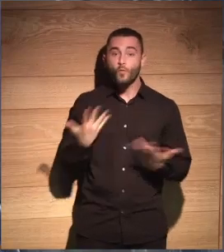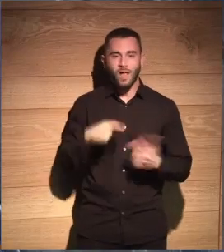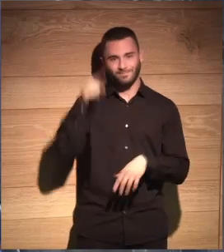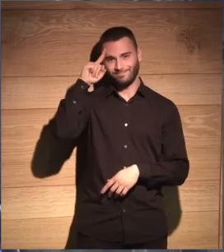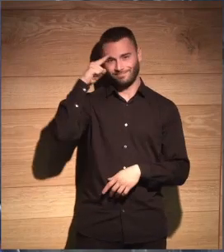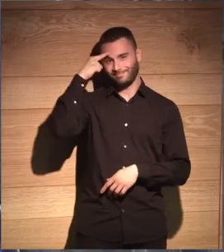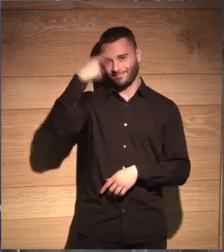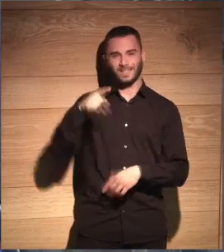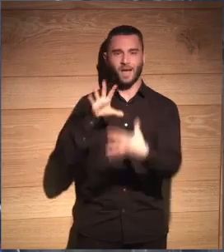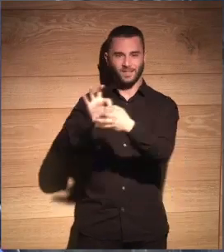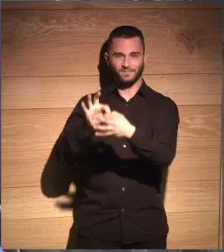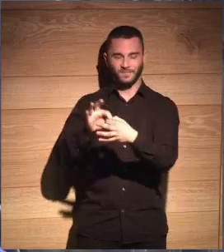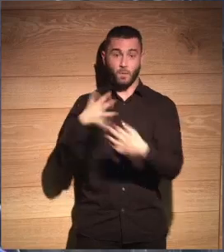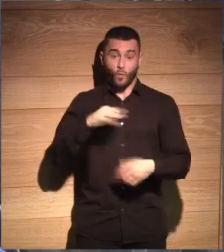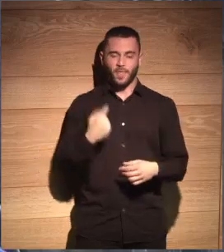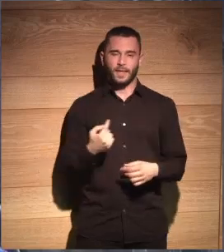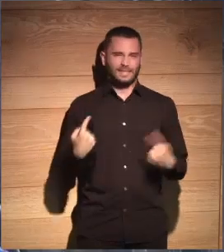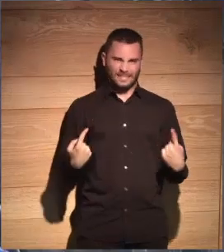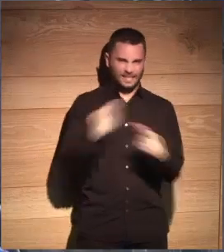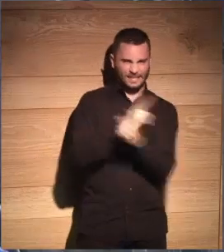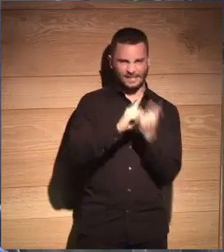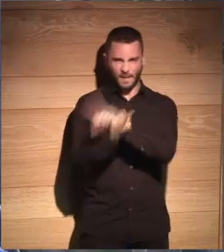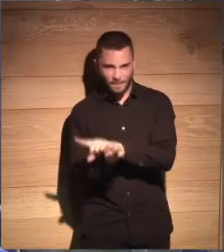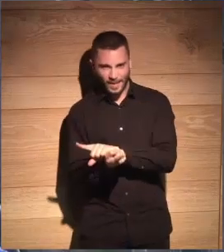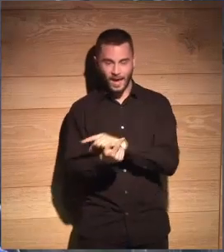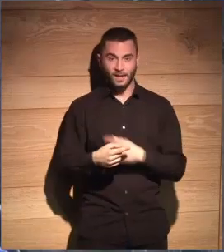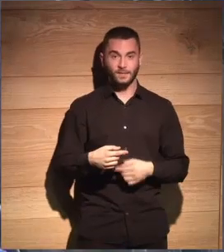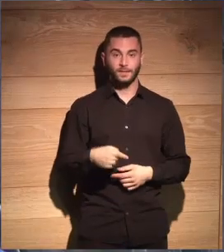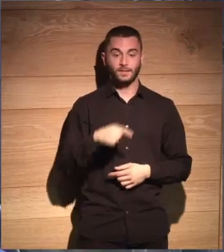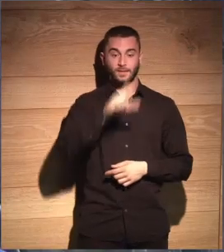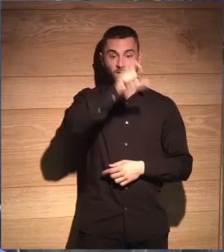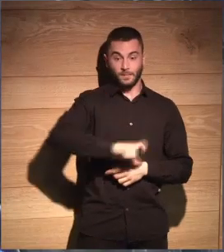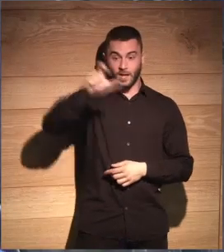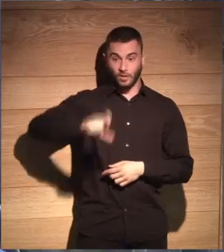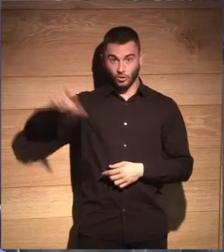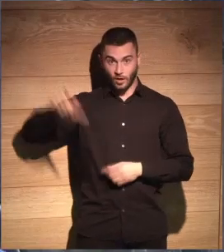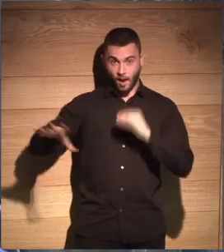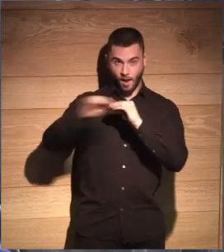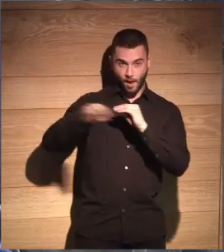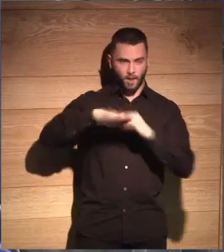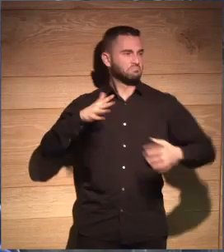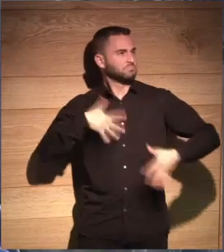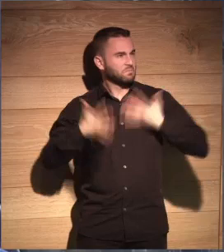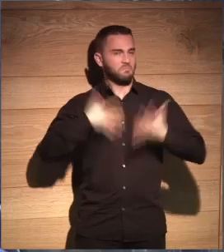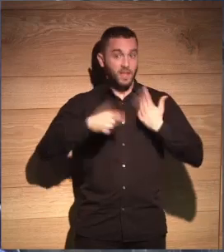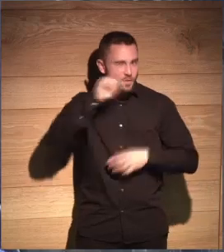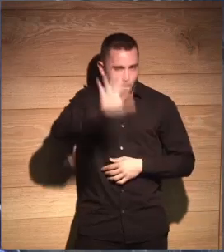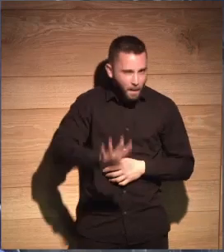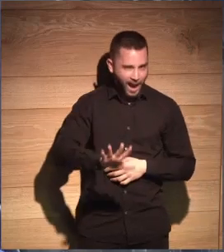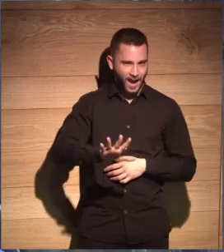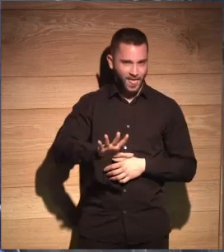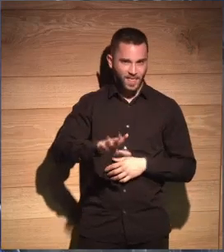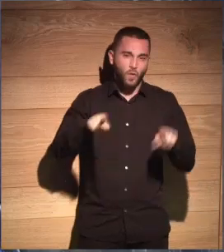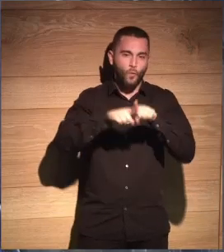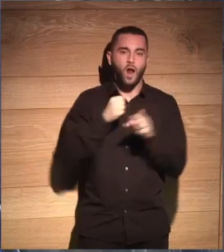cumplir. A veces jugamos a la contra, ahí metemos personajes que tú dirías que son simpáticos y agradables, como pueda ser